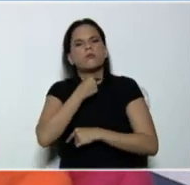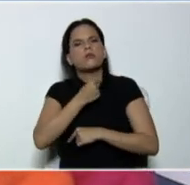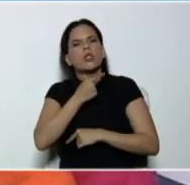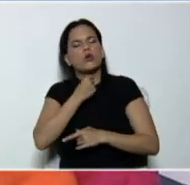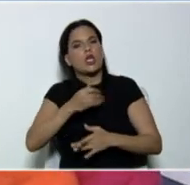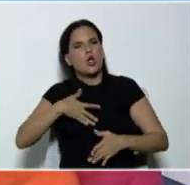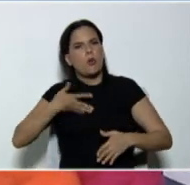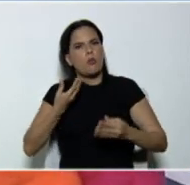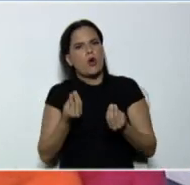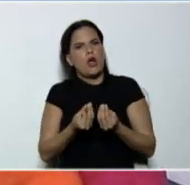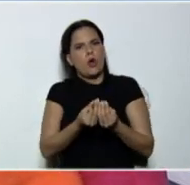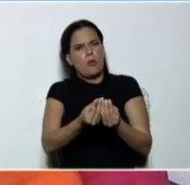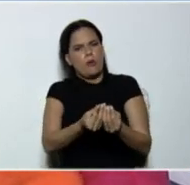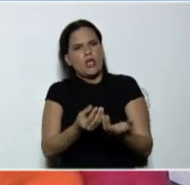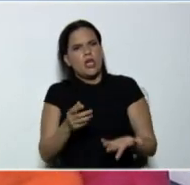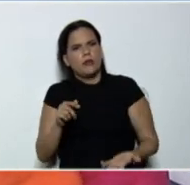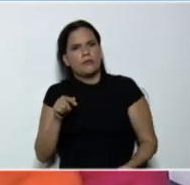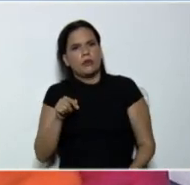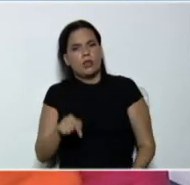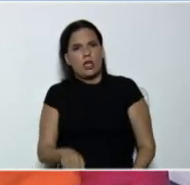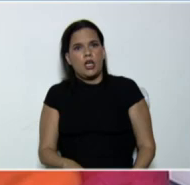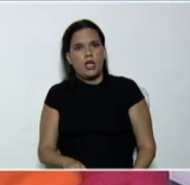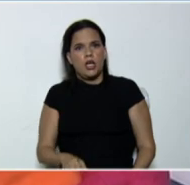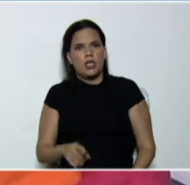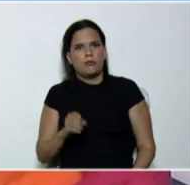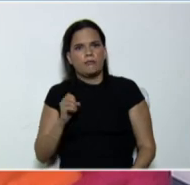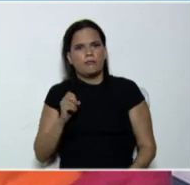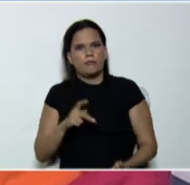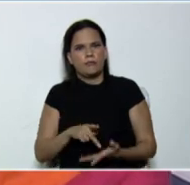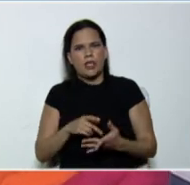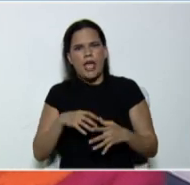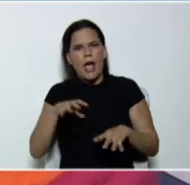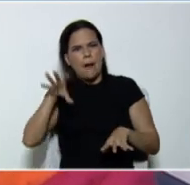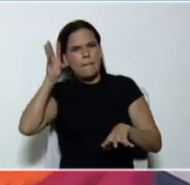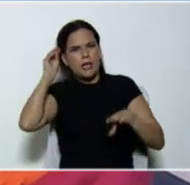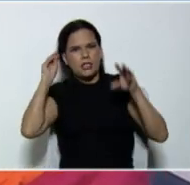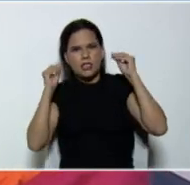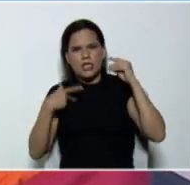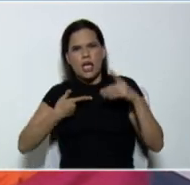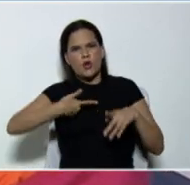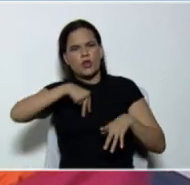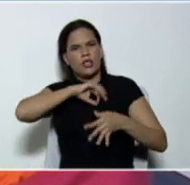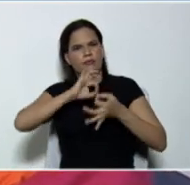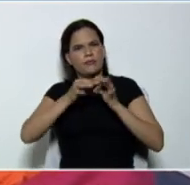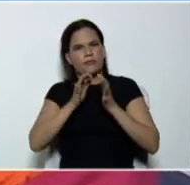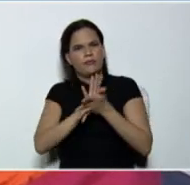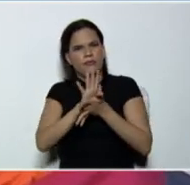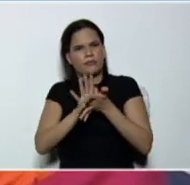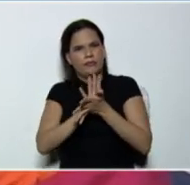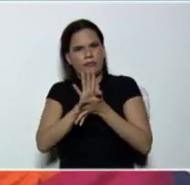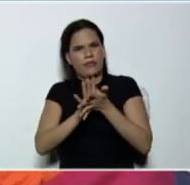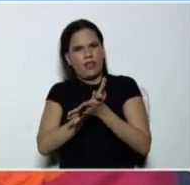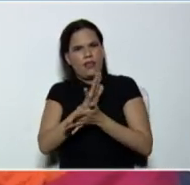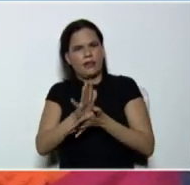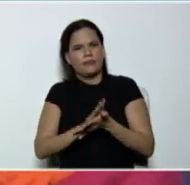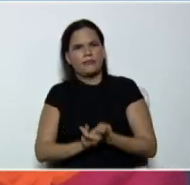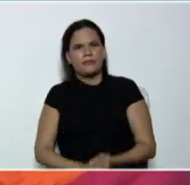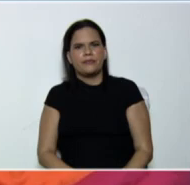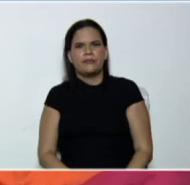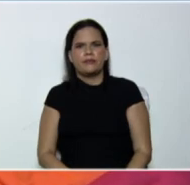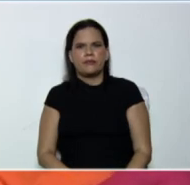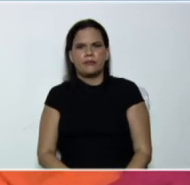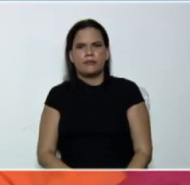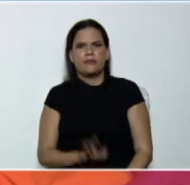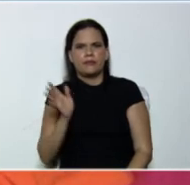nos puedan acompañar en esta aventura del aprendizaje nuestras intérpretes de lengua de señas venezolana. Así que nosotros estamos